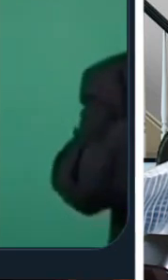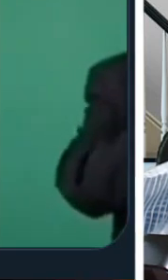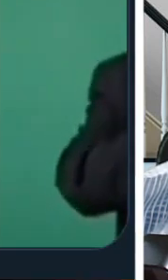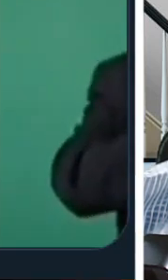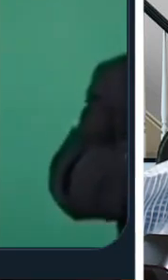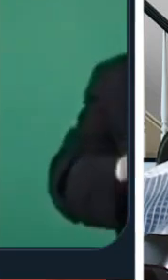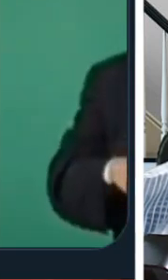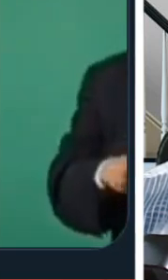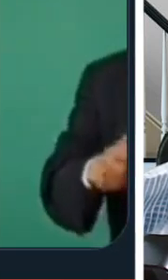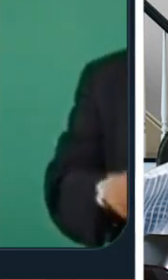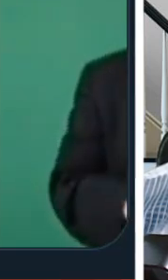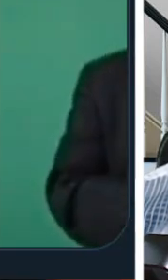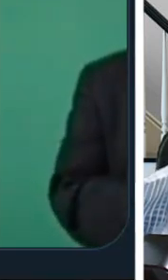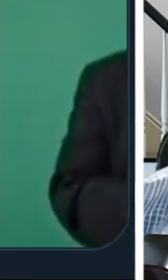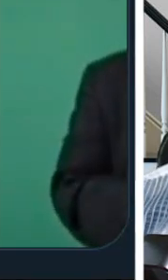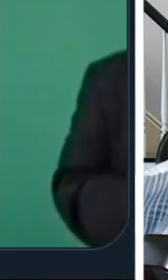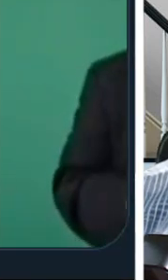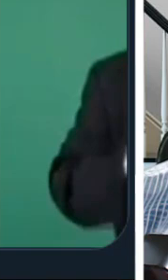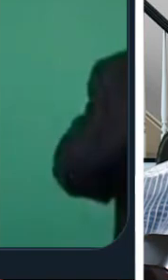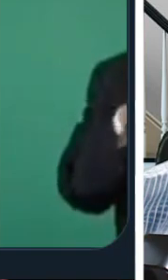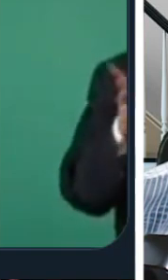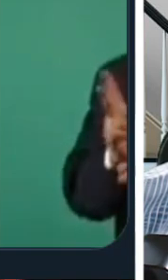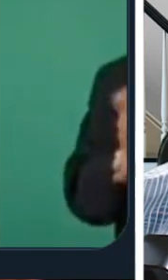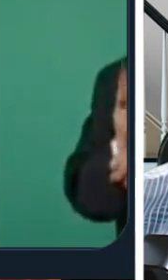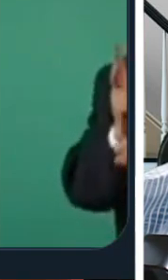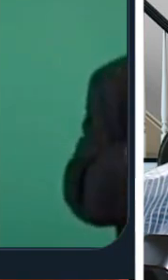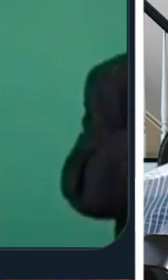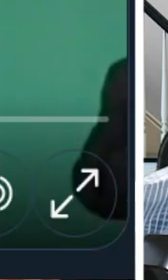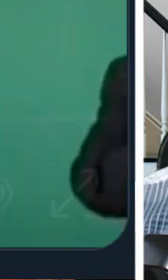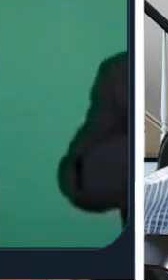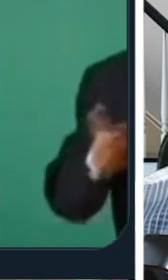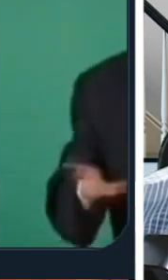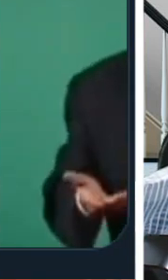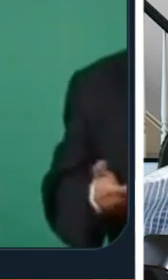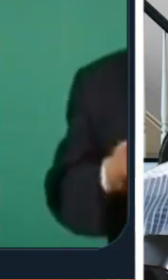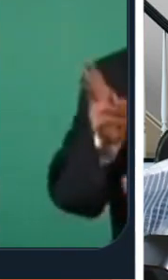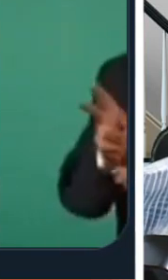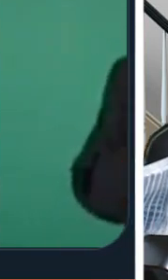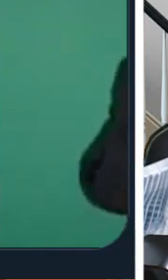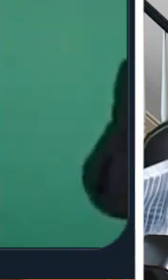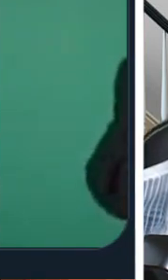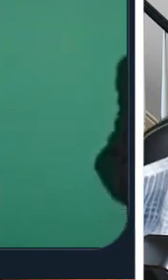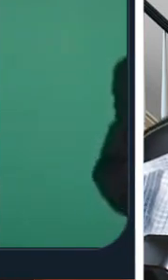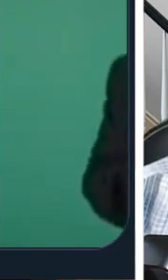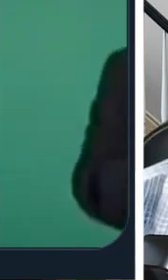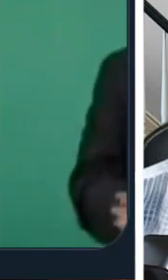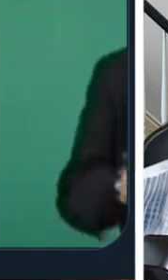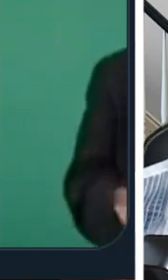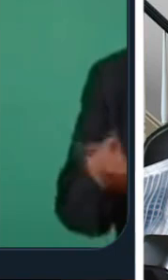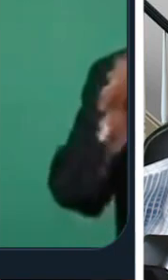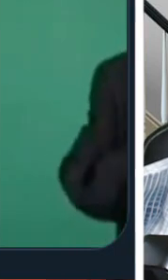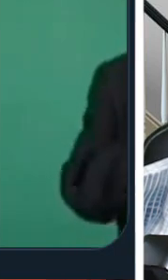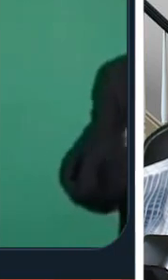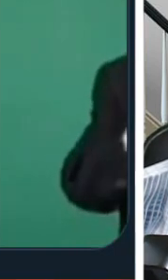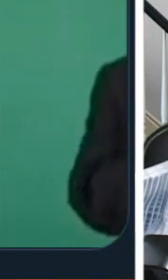vendrá el secretario de Estado. Vamos a ir a esta información. Y ahora, el día 16, se